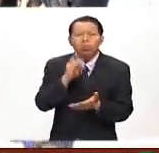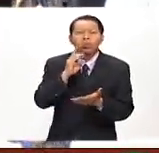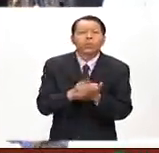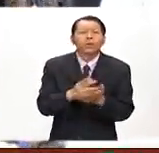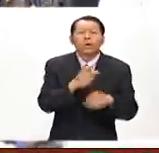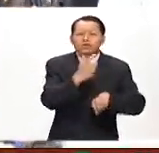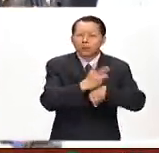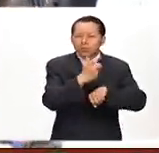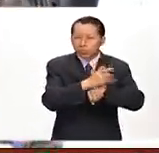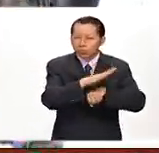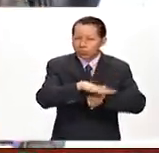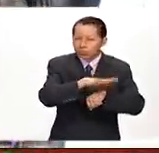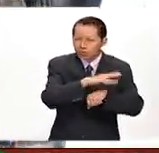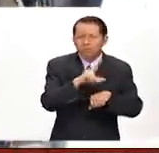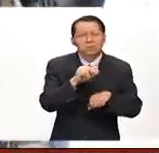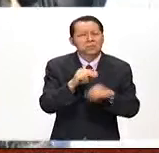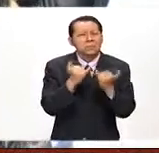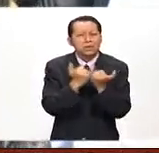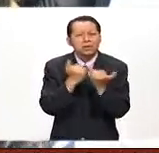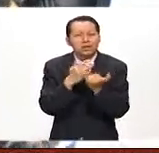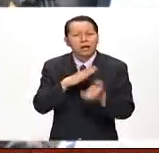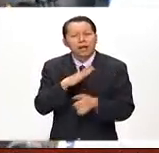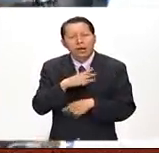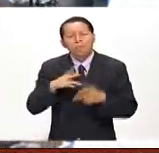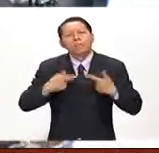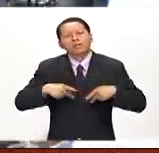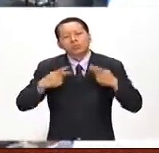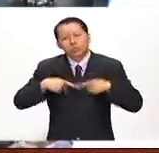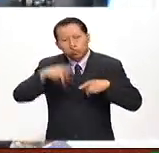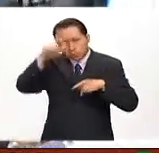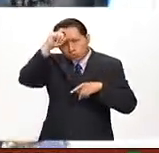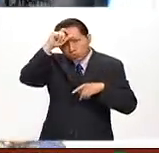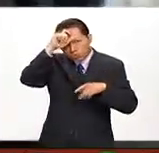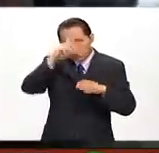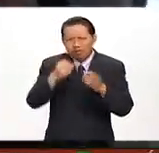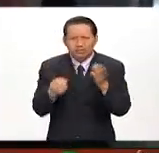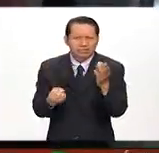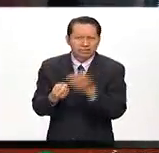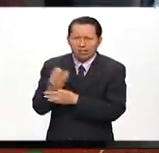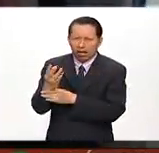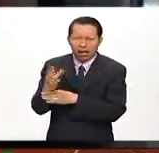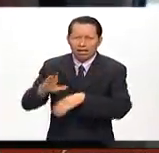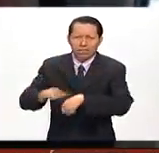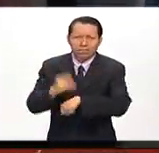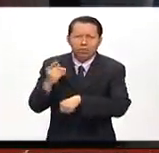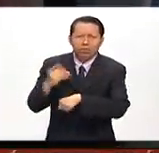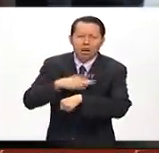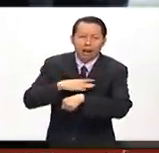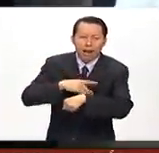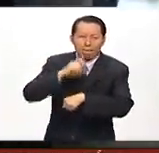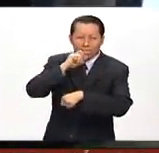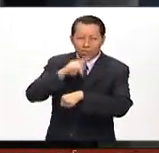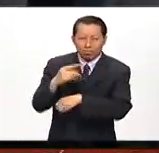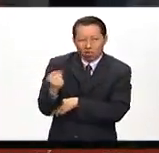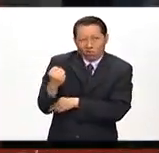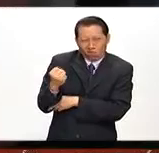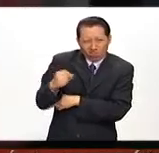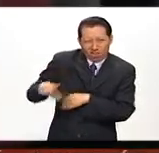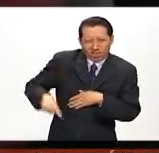Estados Unidos. Hay mucha población turca que ha salido por el régimen